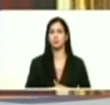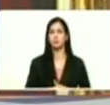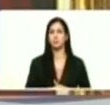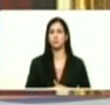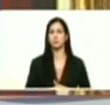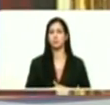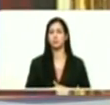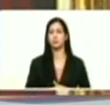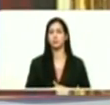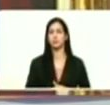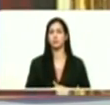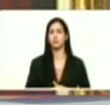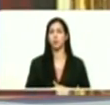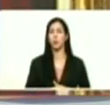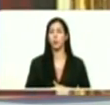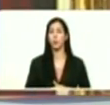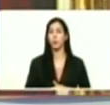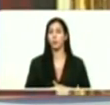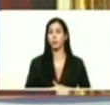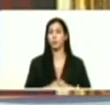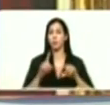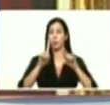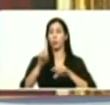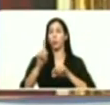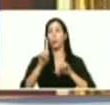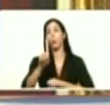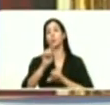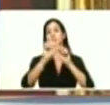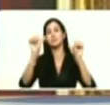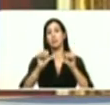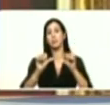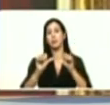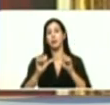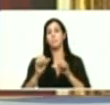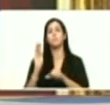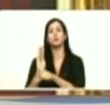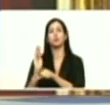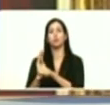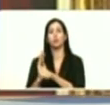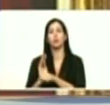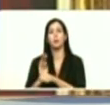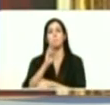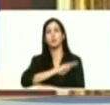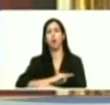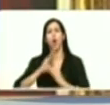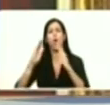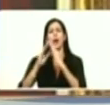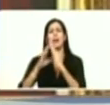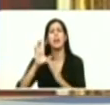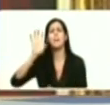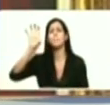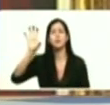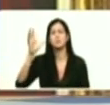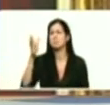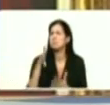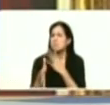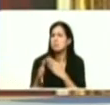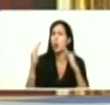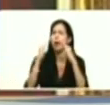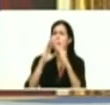un sistema de protección de los hogares de la patria ¿qué son los hogares de la patria?